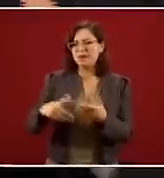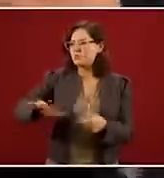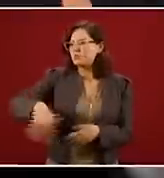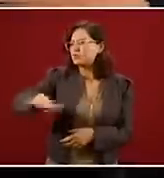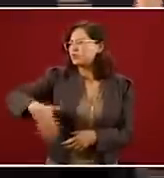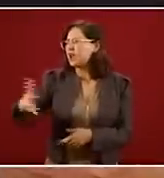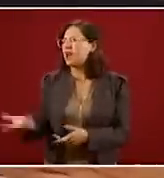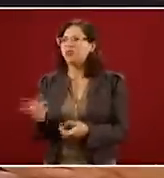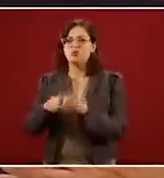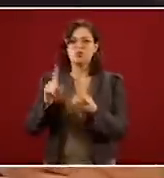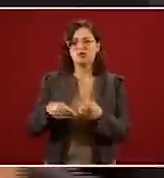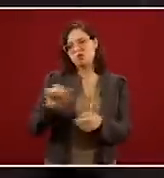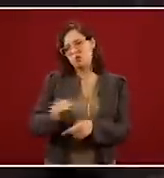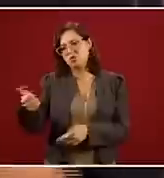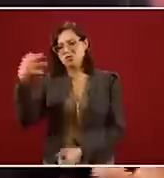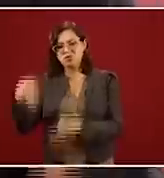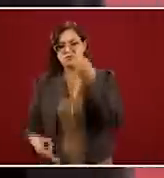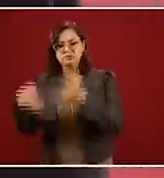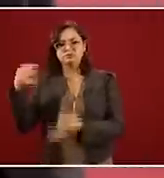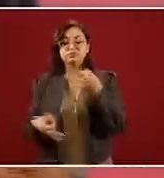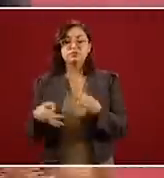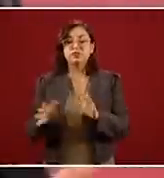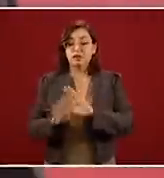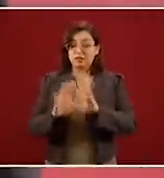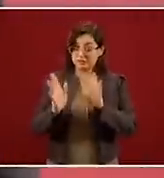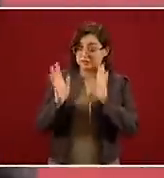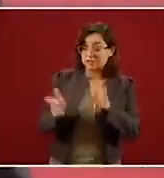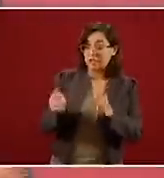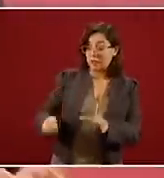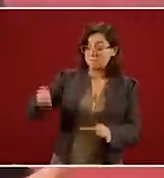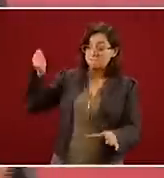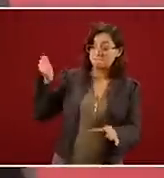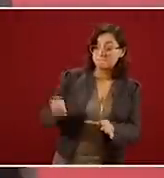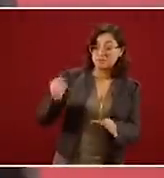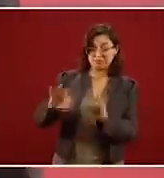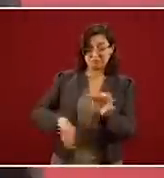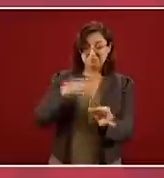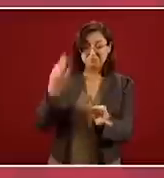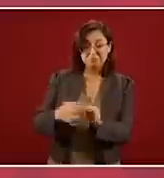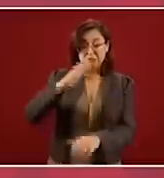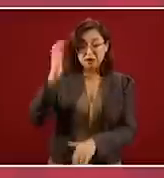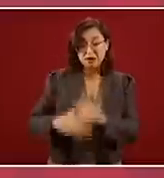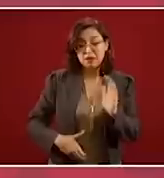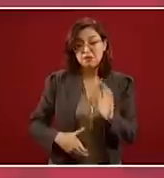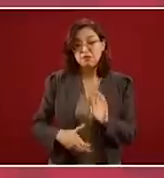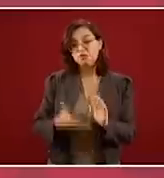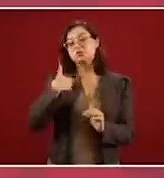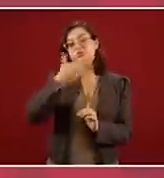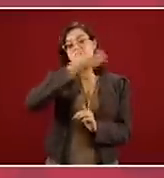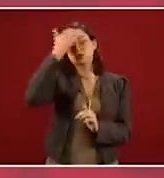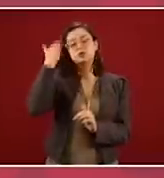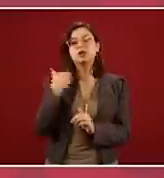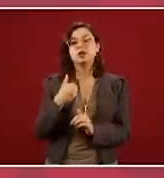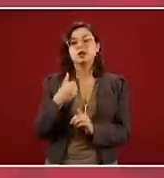buscar, ¿sí?, no sé si ya está concluido el proceso, si ya, como dicen